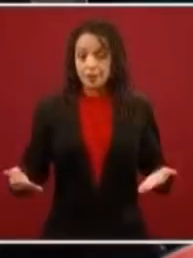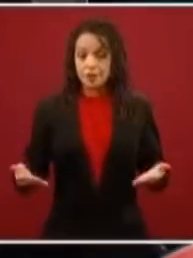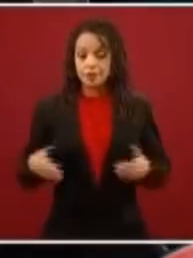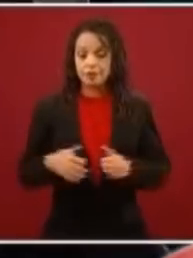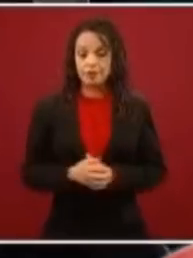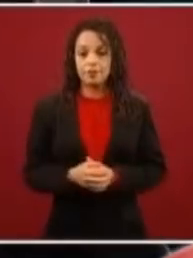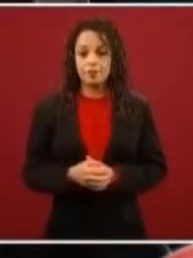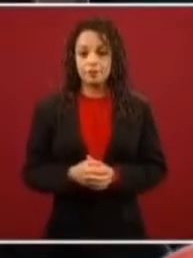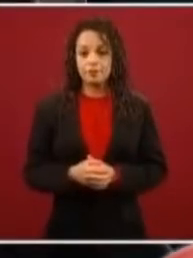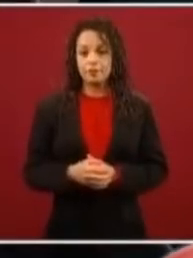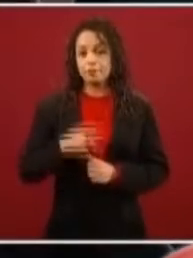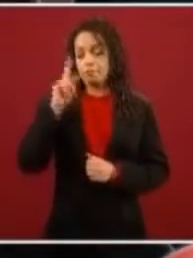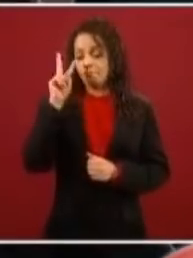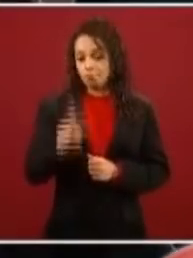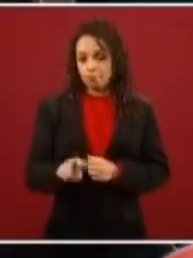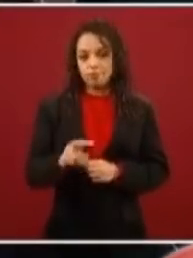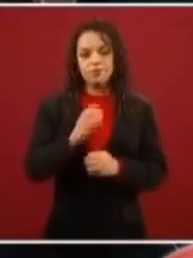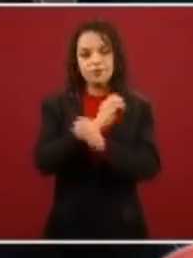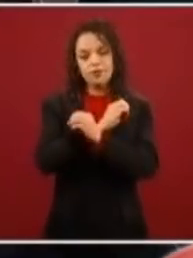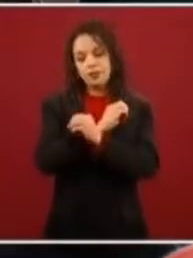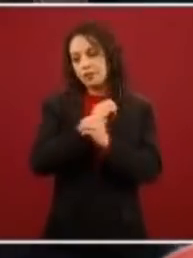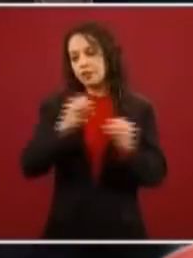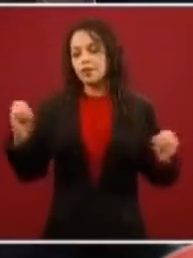es cero corrupción,